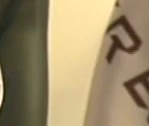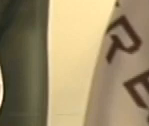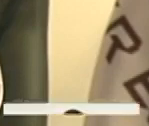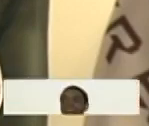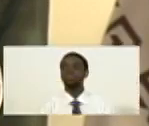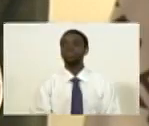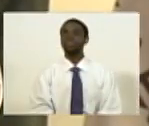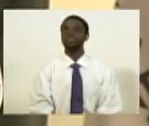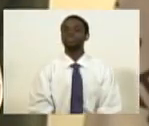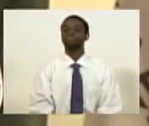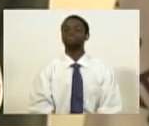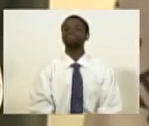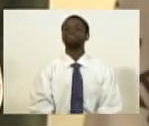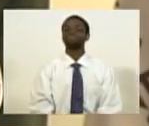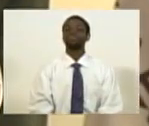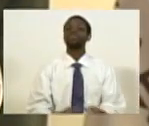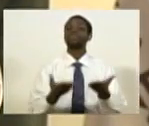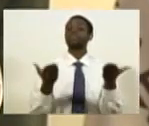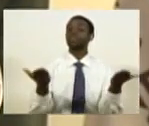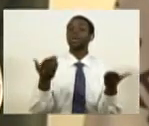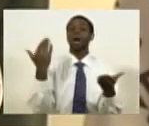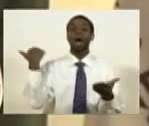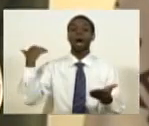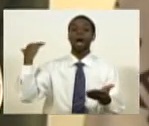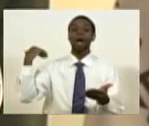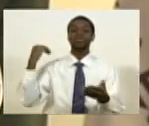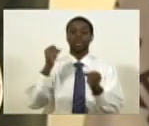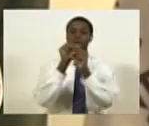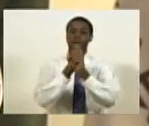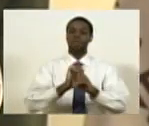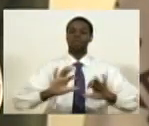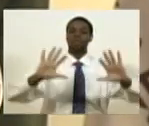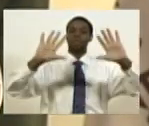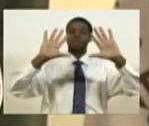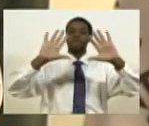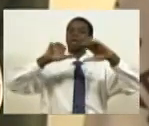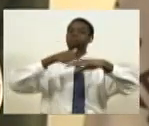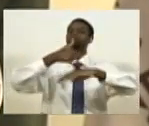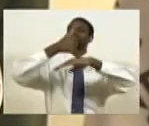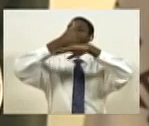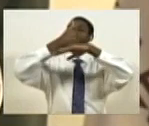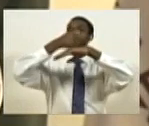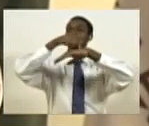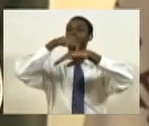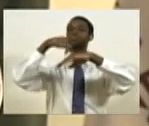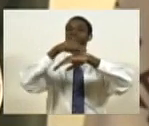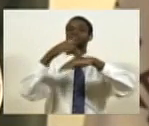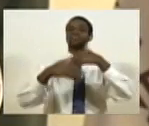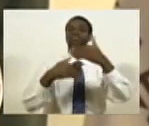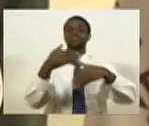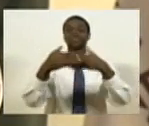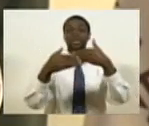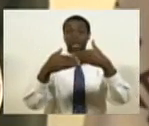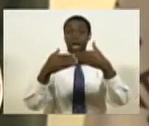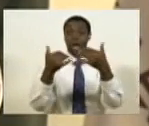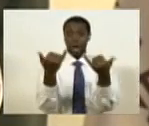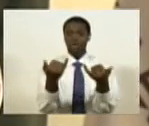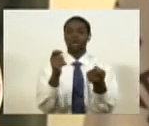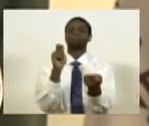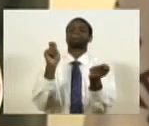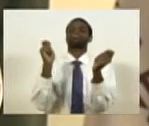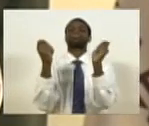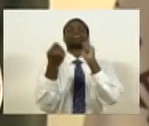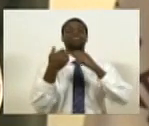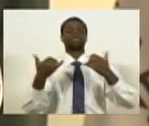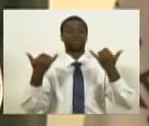para las generaciones que construyeron la república que hoy tenemos. Desterremos para siempre la